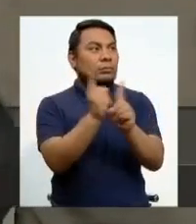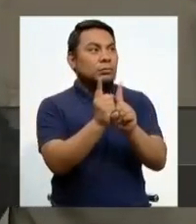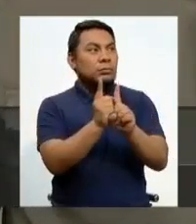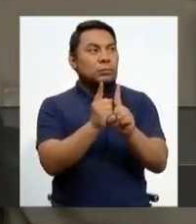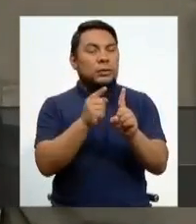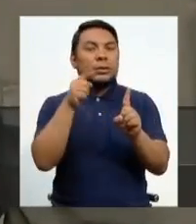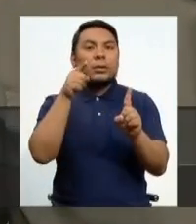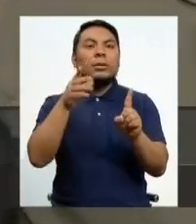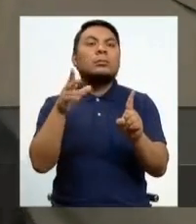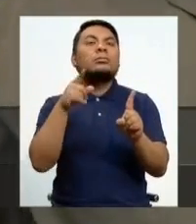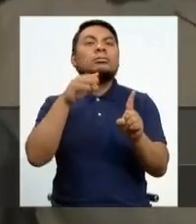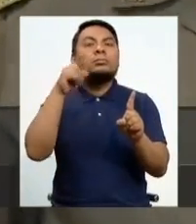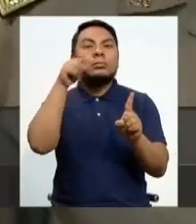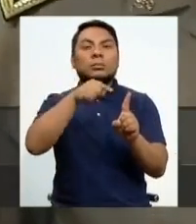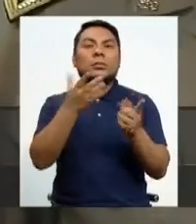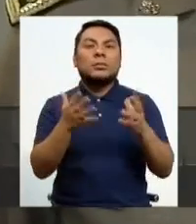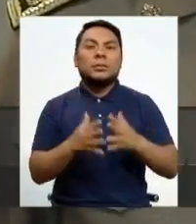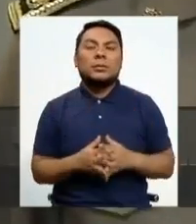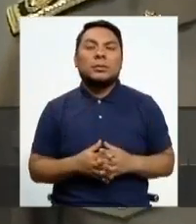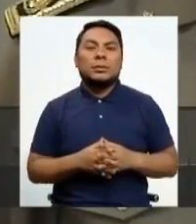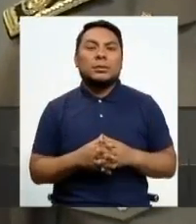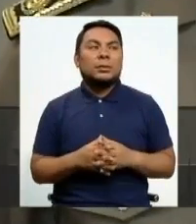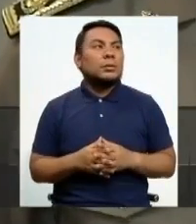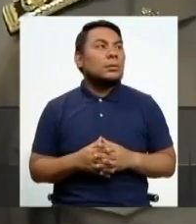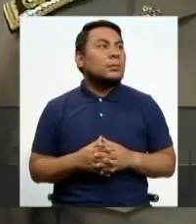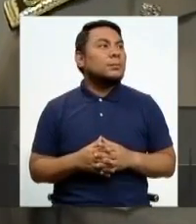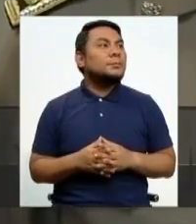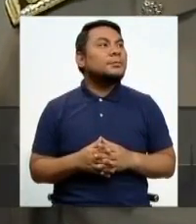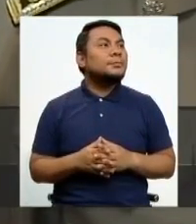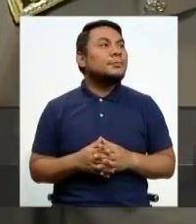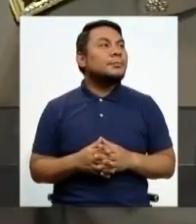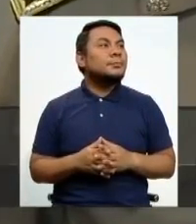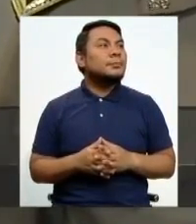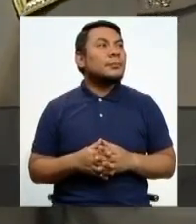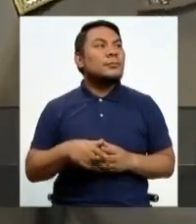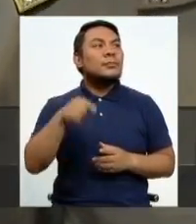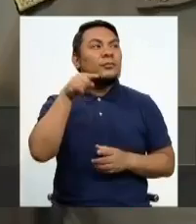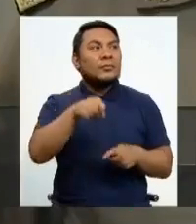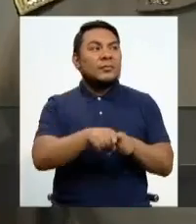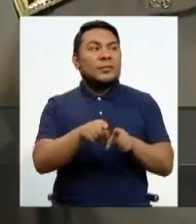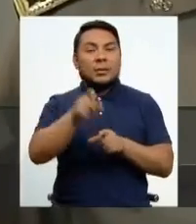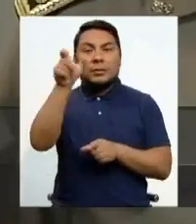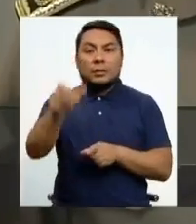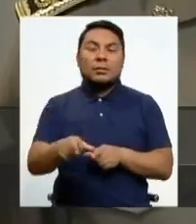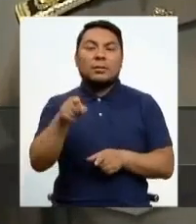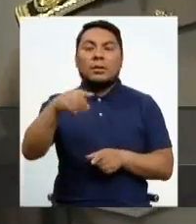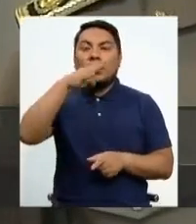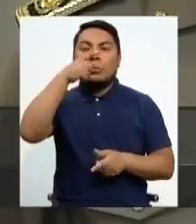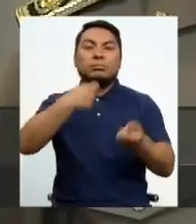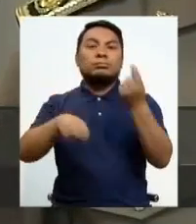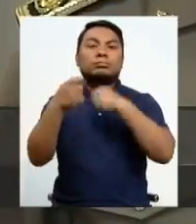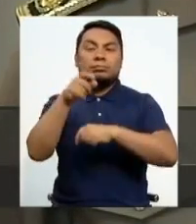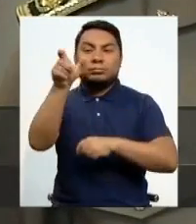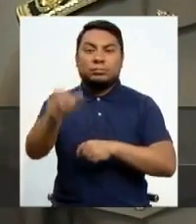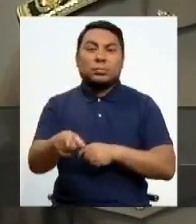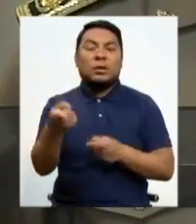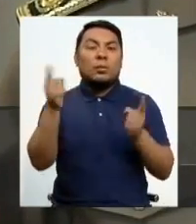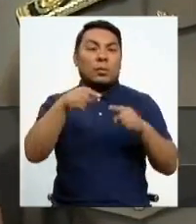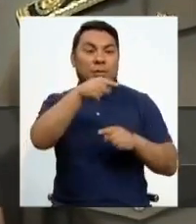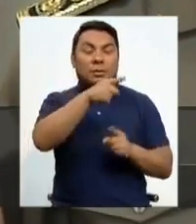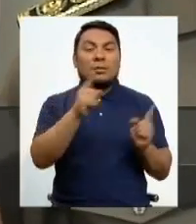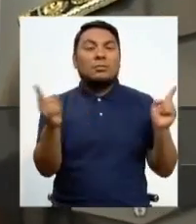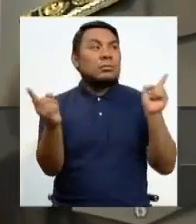por encontrarse incurso en presunto delito de tráfico ilícito de drogas. En estas